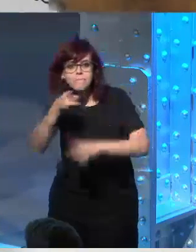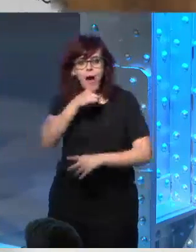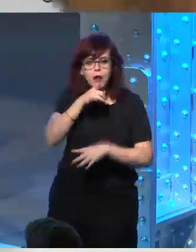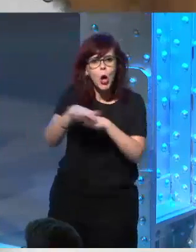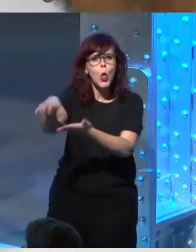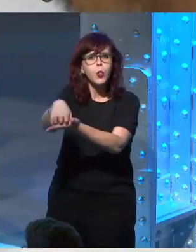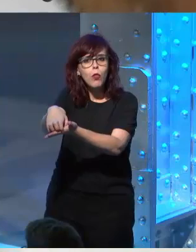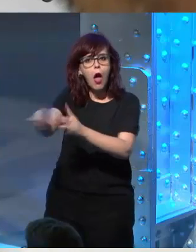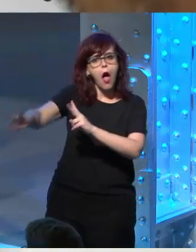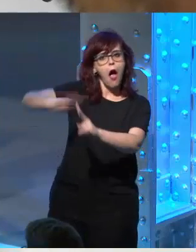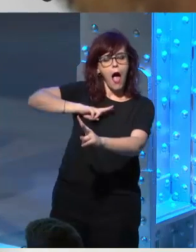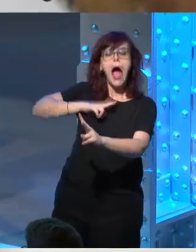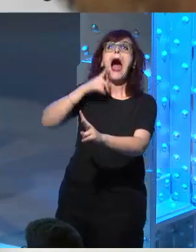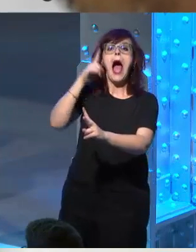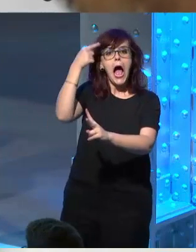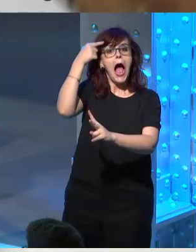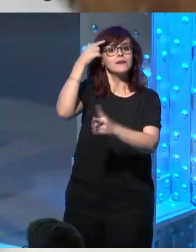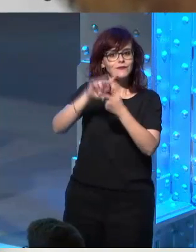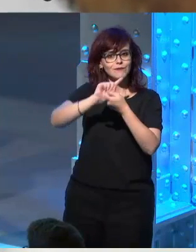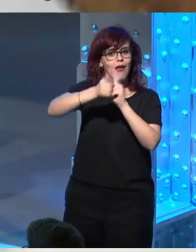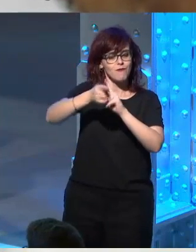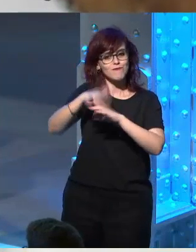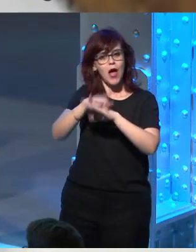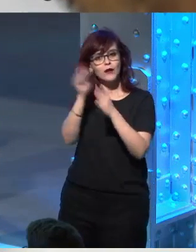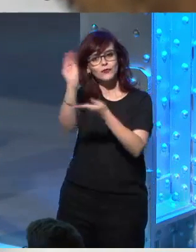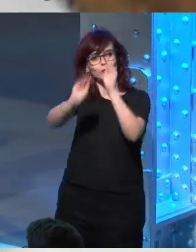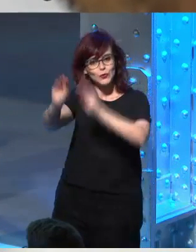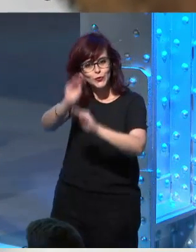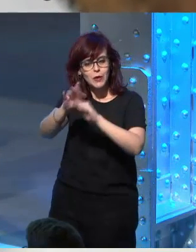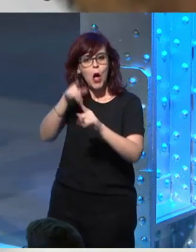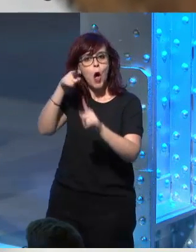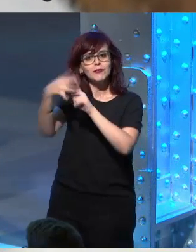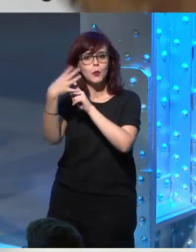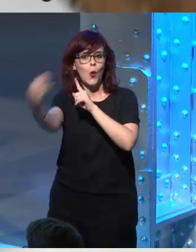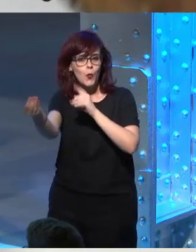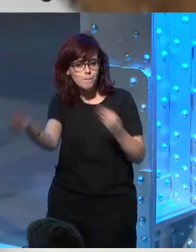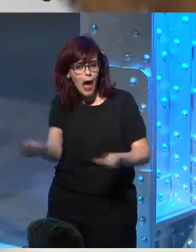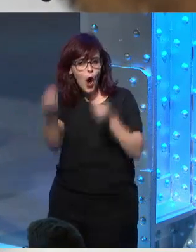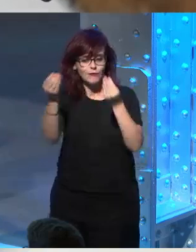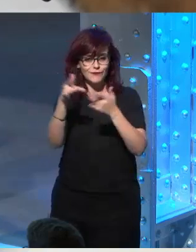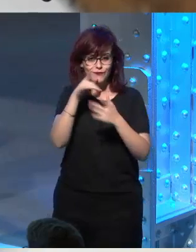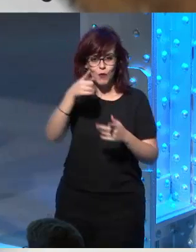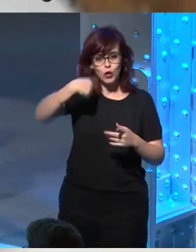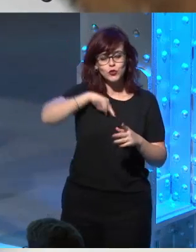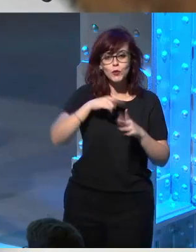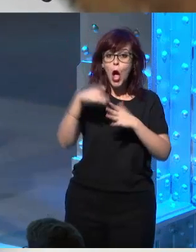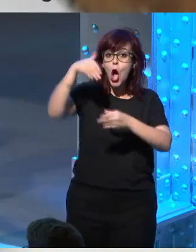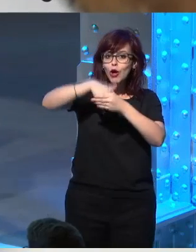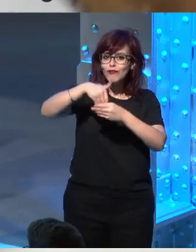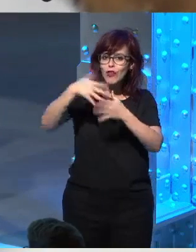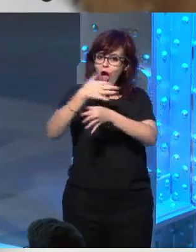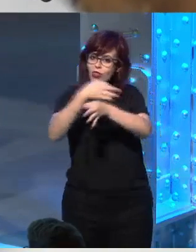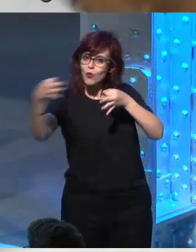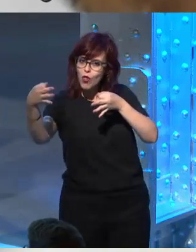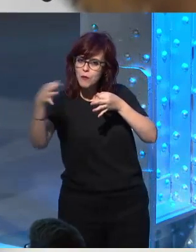contando mal. Y eso es un canal de comunicación muy bueno entre el lector y el emisor que te sirve para adecuar tus contenidos y ver por qué